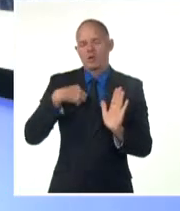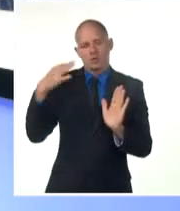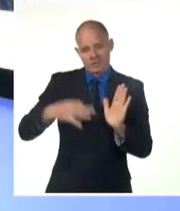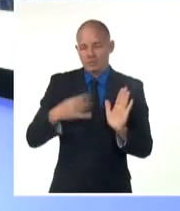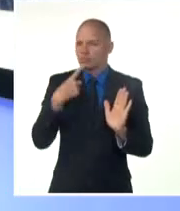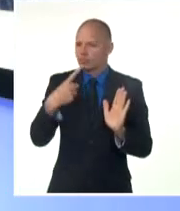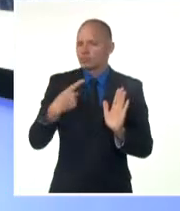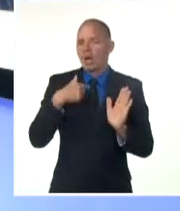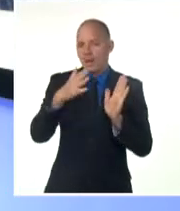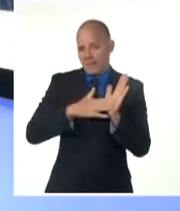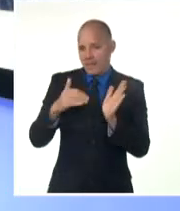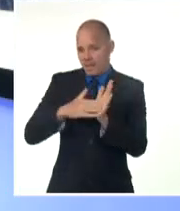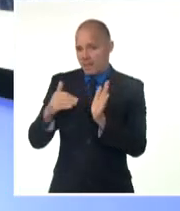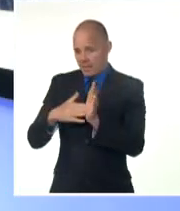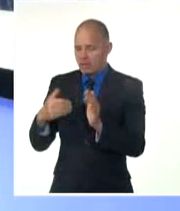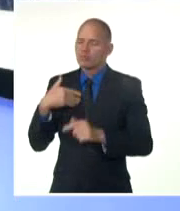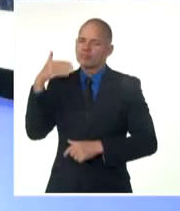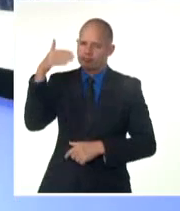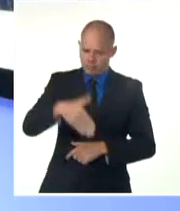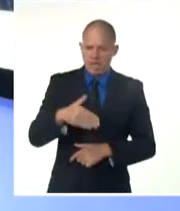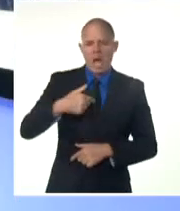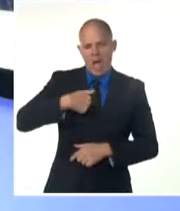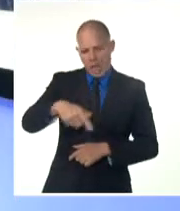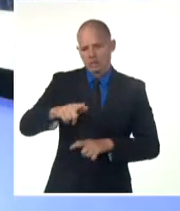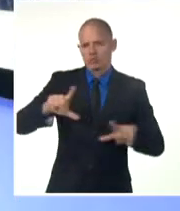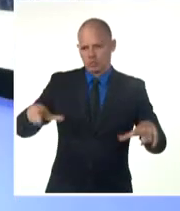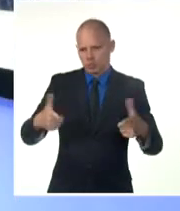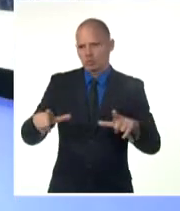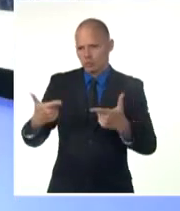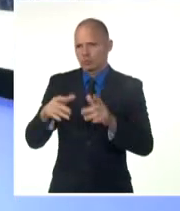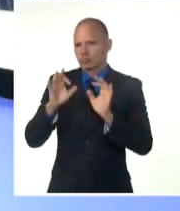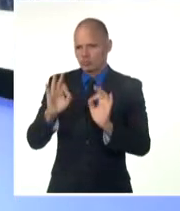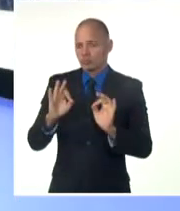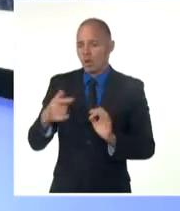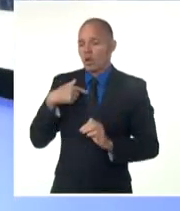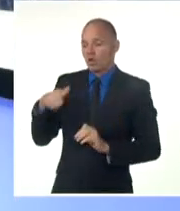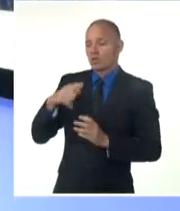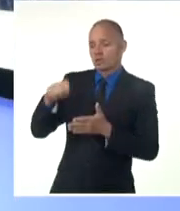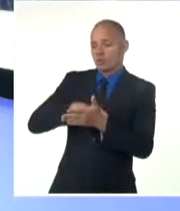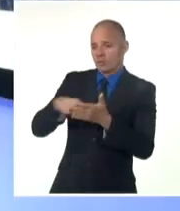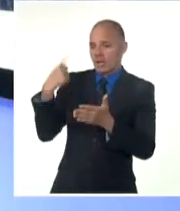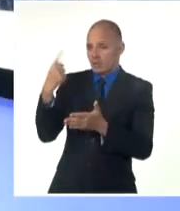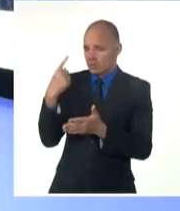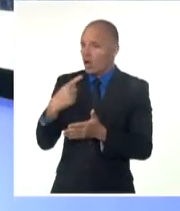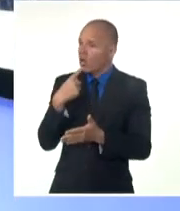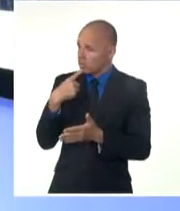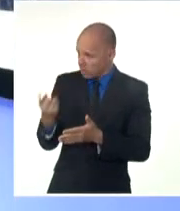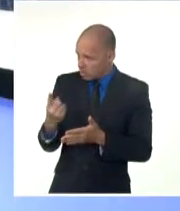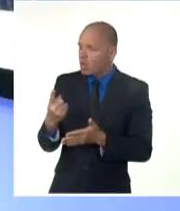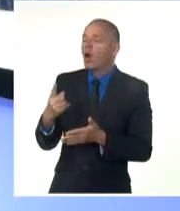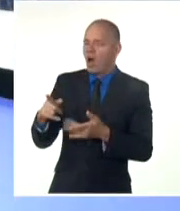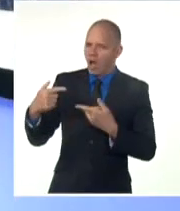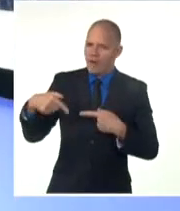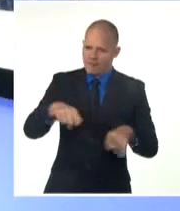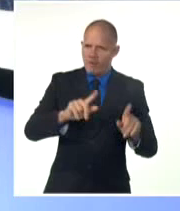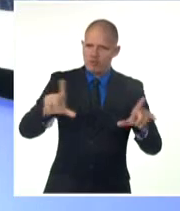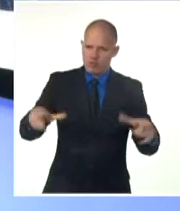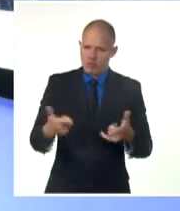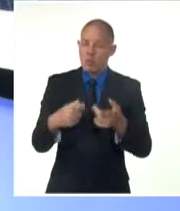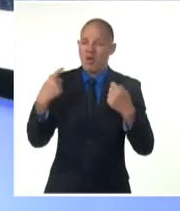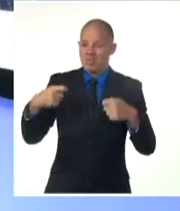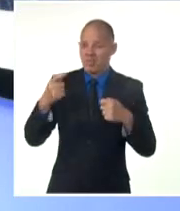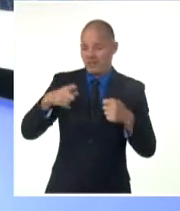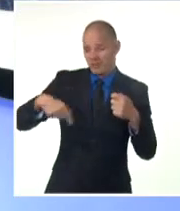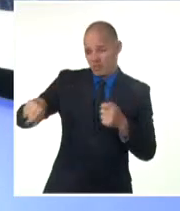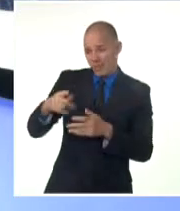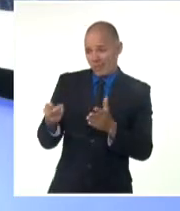los recorridos de diputados por esta ciudad. Como dijimos en el Parlamento, a la nueva legislatura le deberá distinguir el contacto permanente